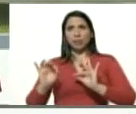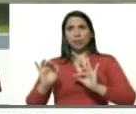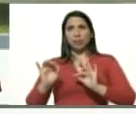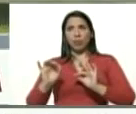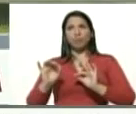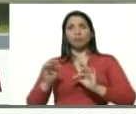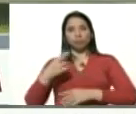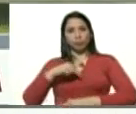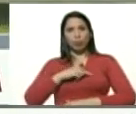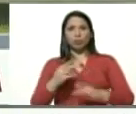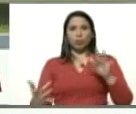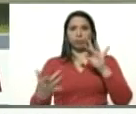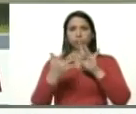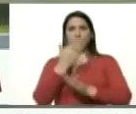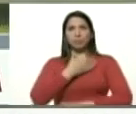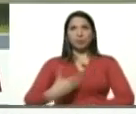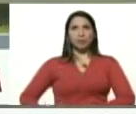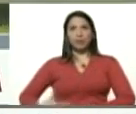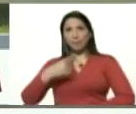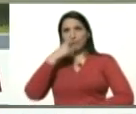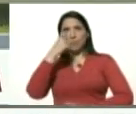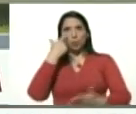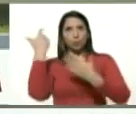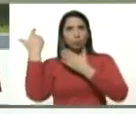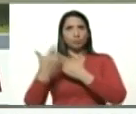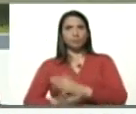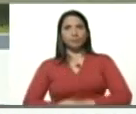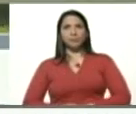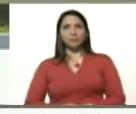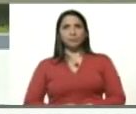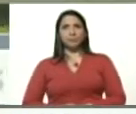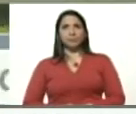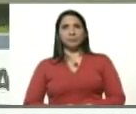con nuestro presidente Nicolás Maduro Moros. Adelante.